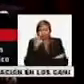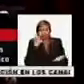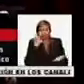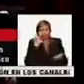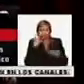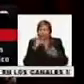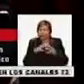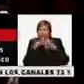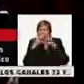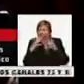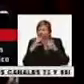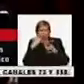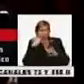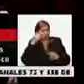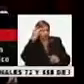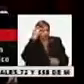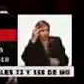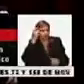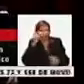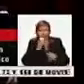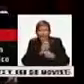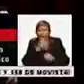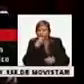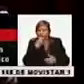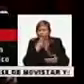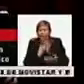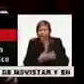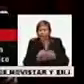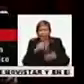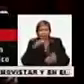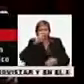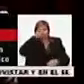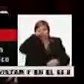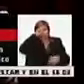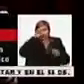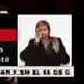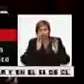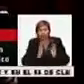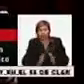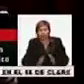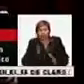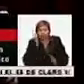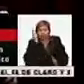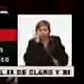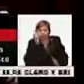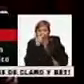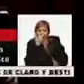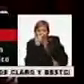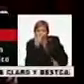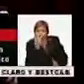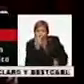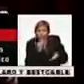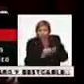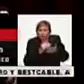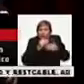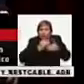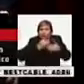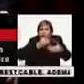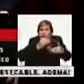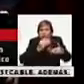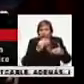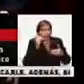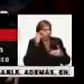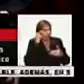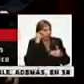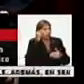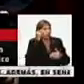este gran hombre, este hombre extraordinario, este patriota que supo mirar más allá de su momento